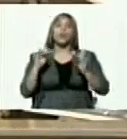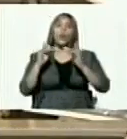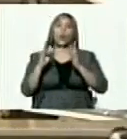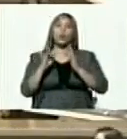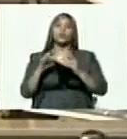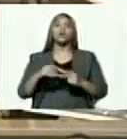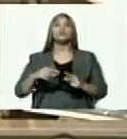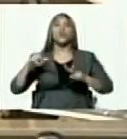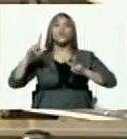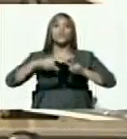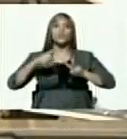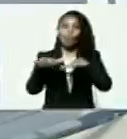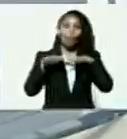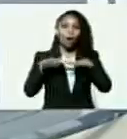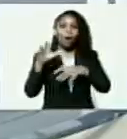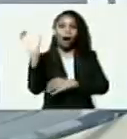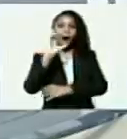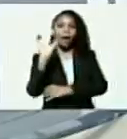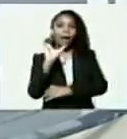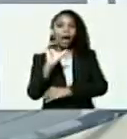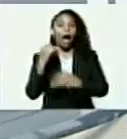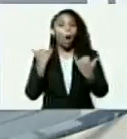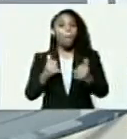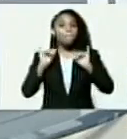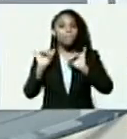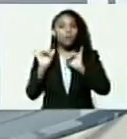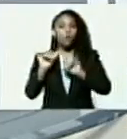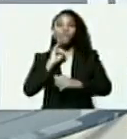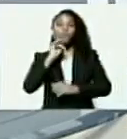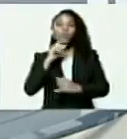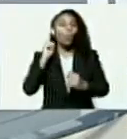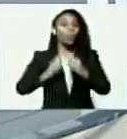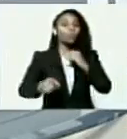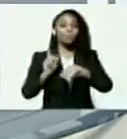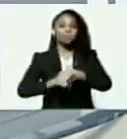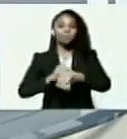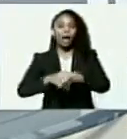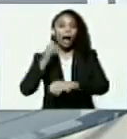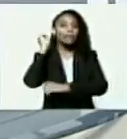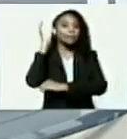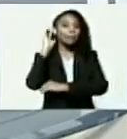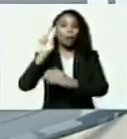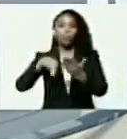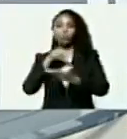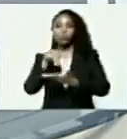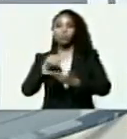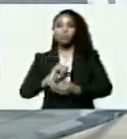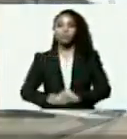estudios de Venezolana de Televisión. Ahora mismo, información de último minuto en la Asamblea Nacional.